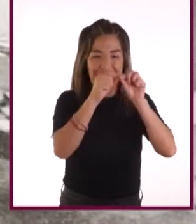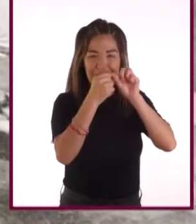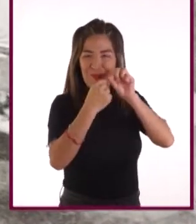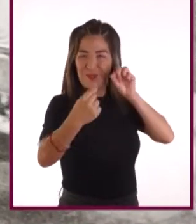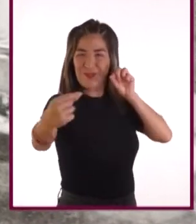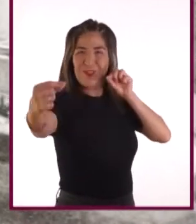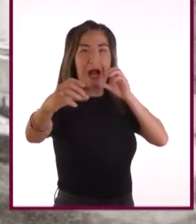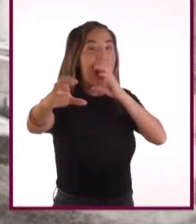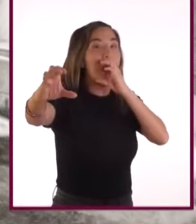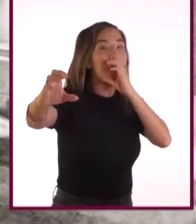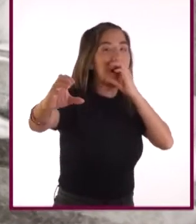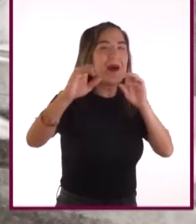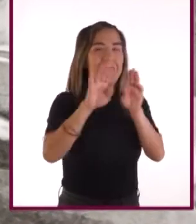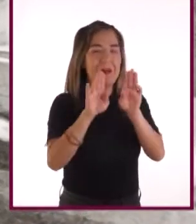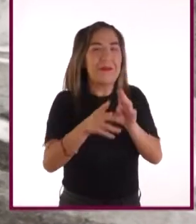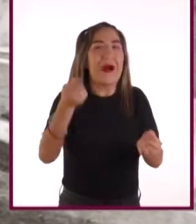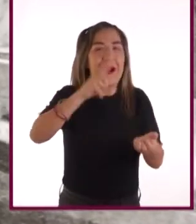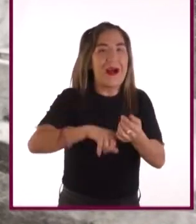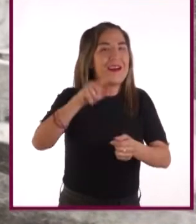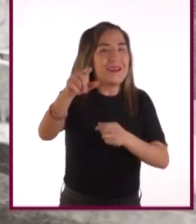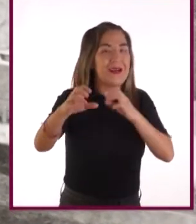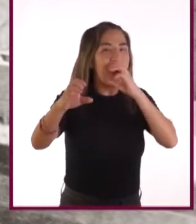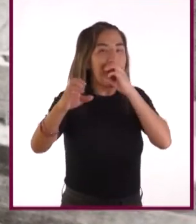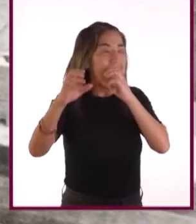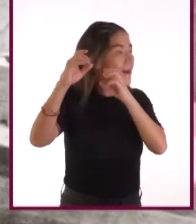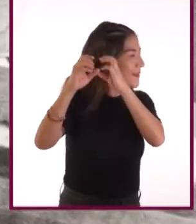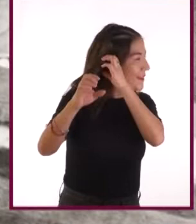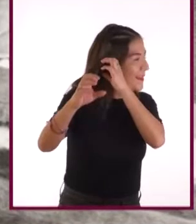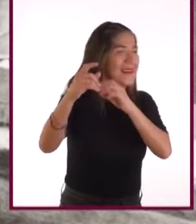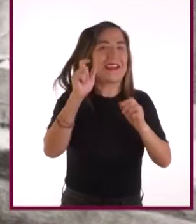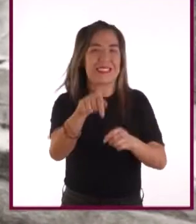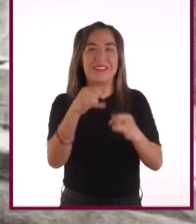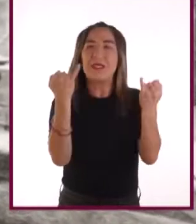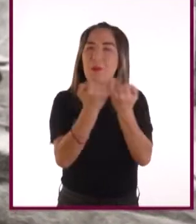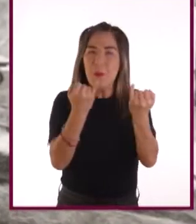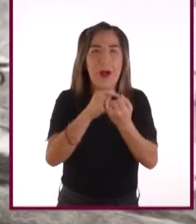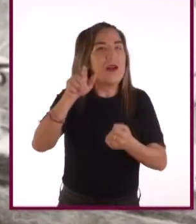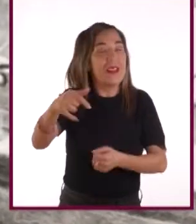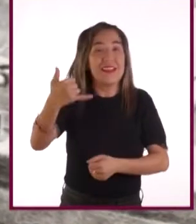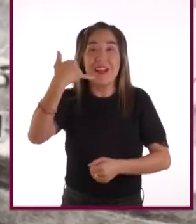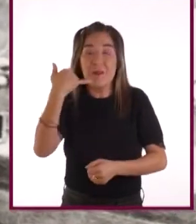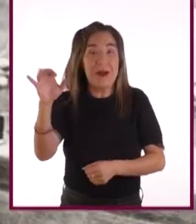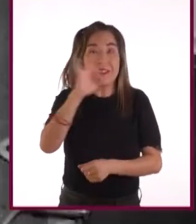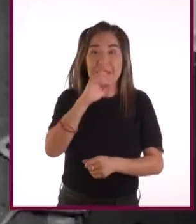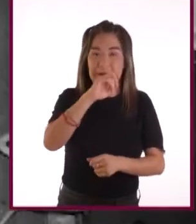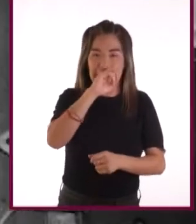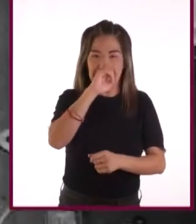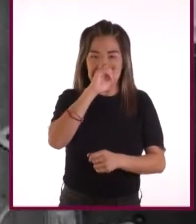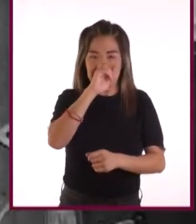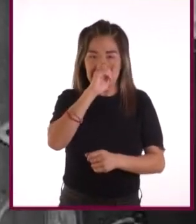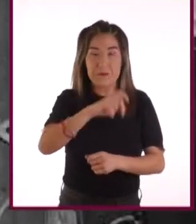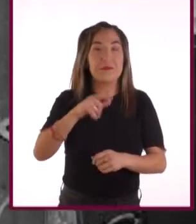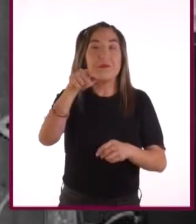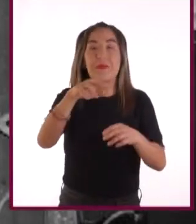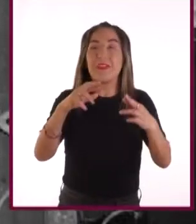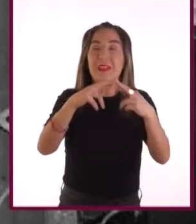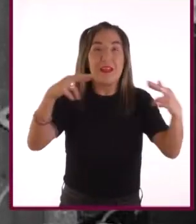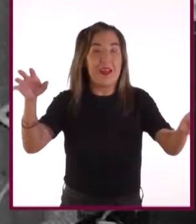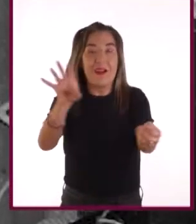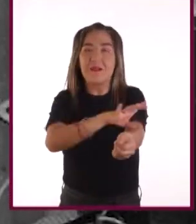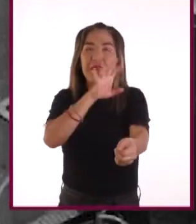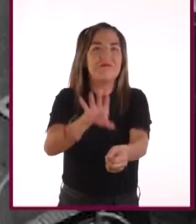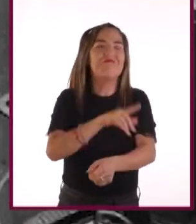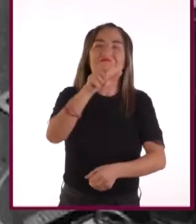¿no? Entonces, si tú querías hablar de un lado y tenías el otro, tenías que tener tu cable tirado, y si no lo tenías el cable, pues no te podías